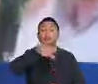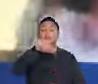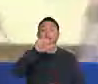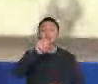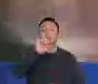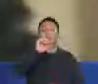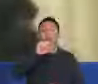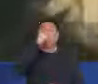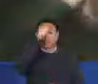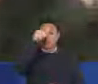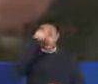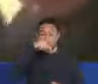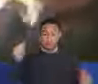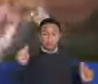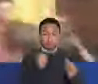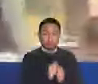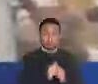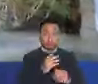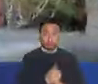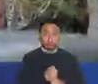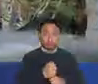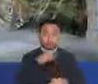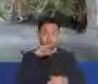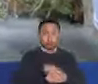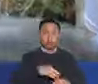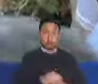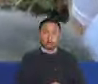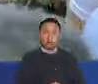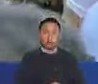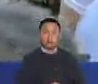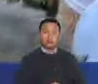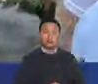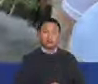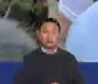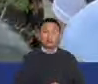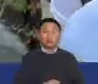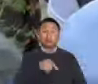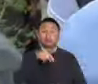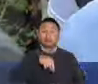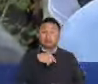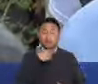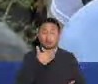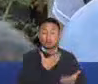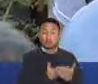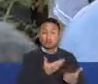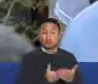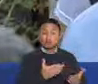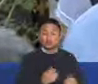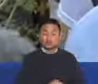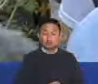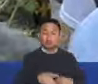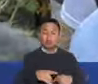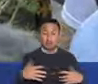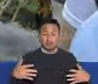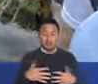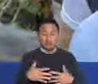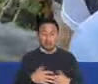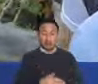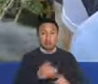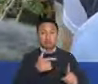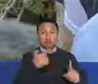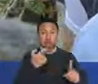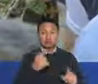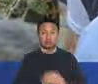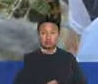este domingo bajo estrictas medidas de seguridad. Ya el pueblo necesita propuestas, no amedrantar, no matar al